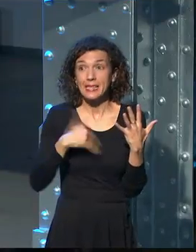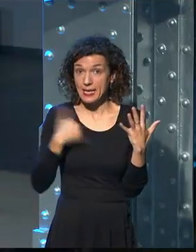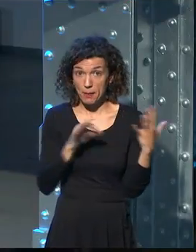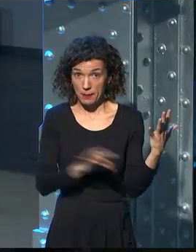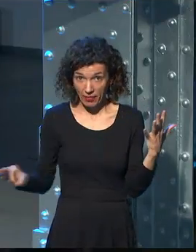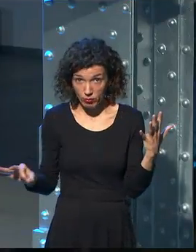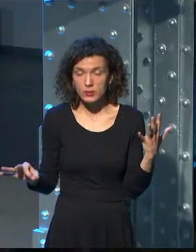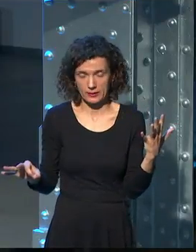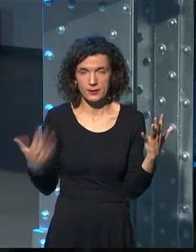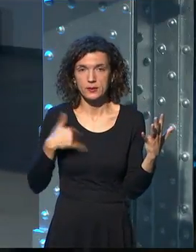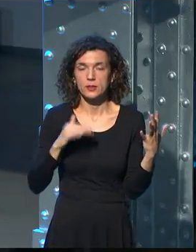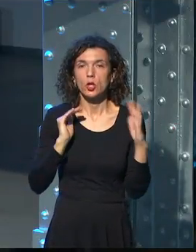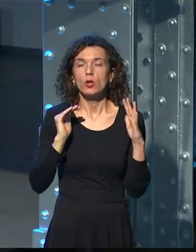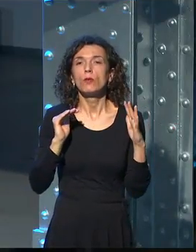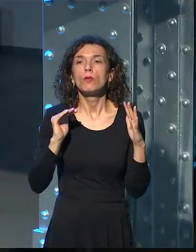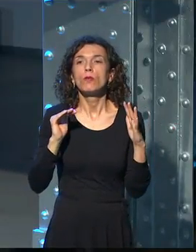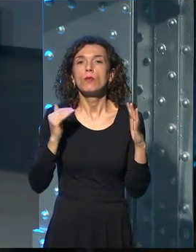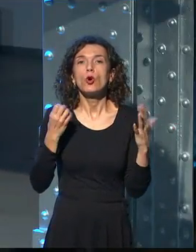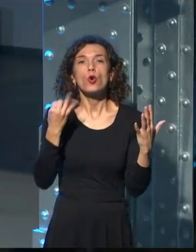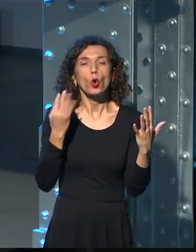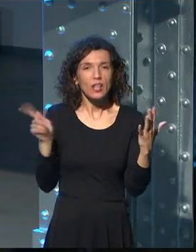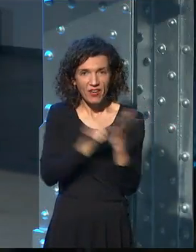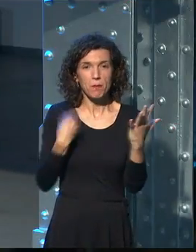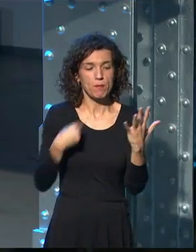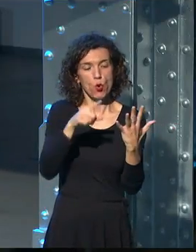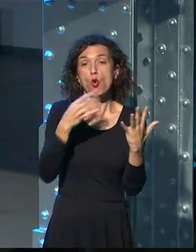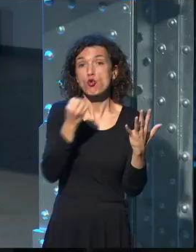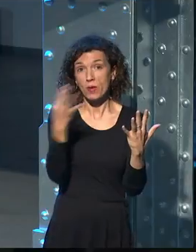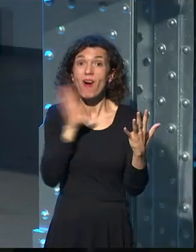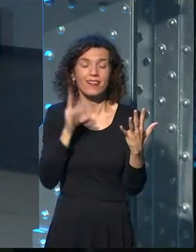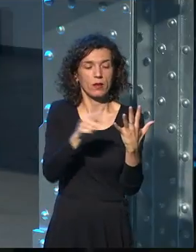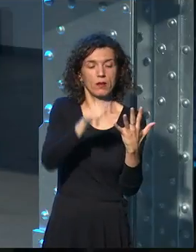ya? Bien. Volved a moveros el mismo número de posiciones. Ya.